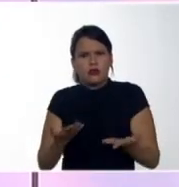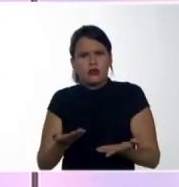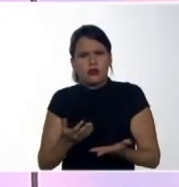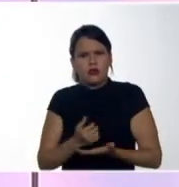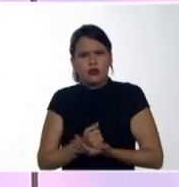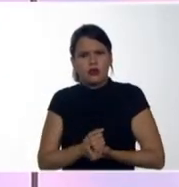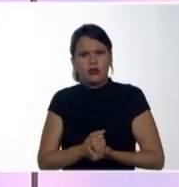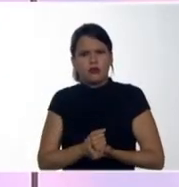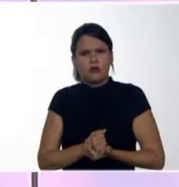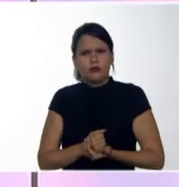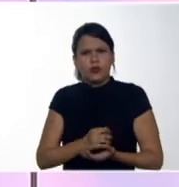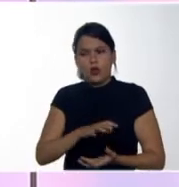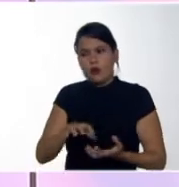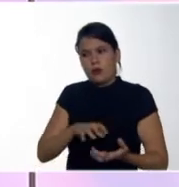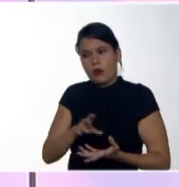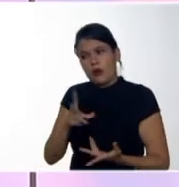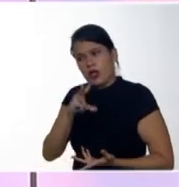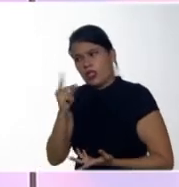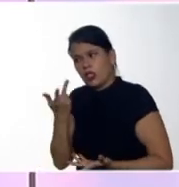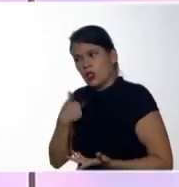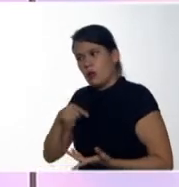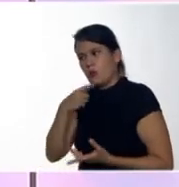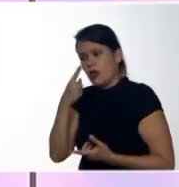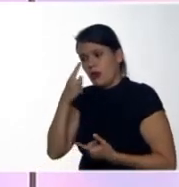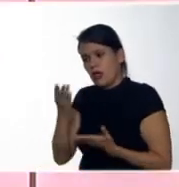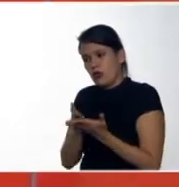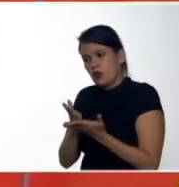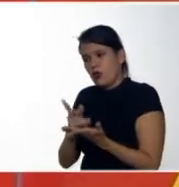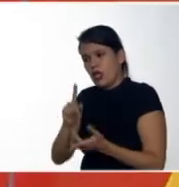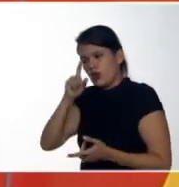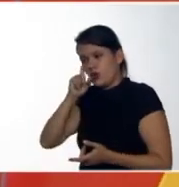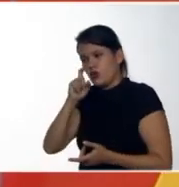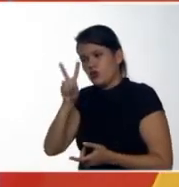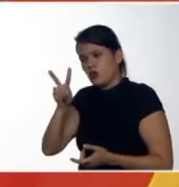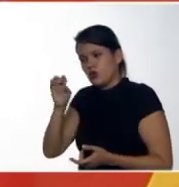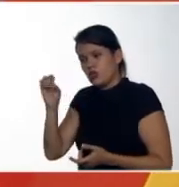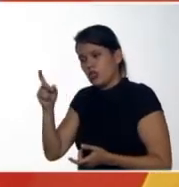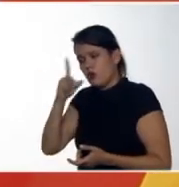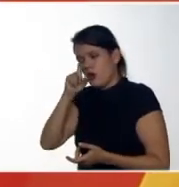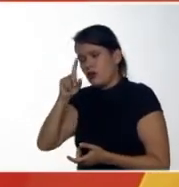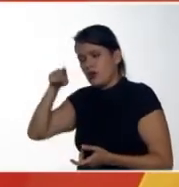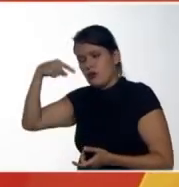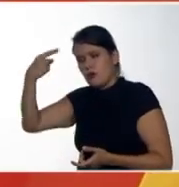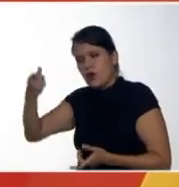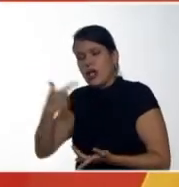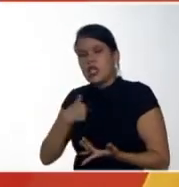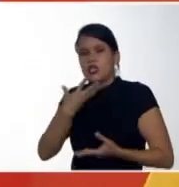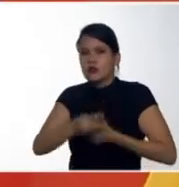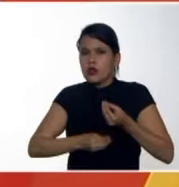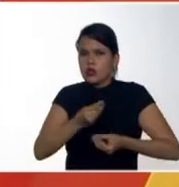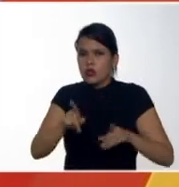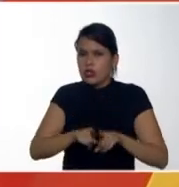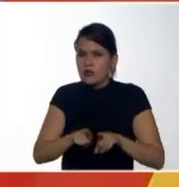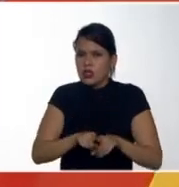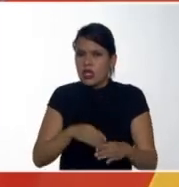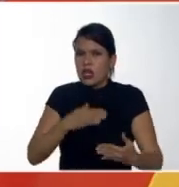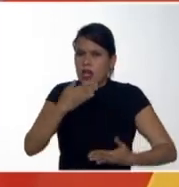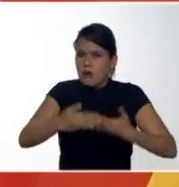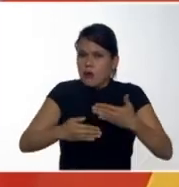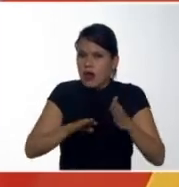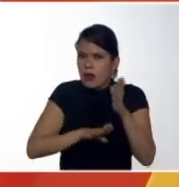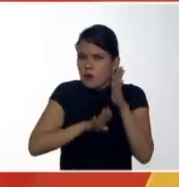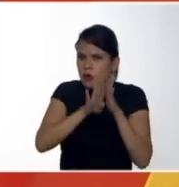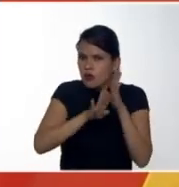tanta como pudiéramos estudiar 200 años después. Exactamente. Y eso afectó también la evolución de las